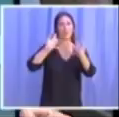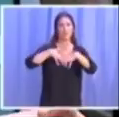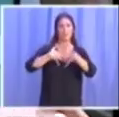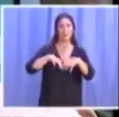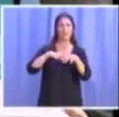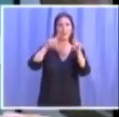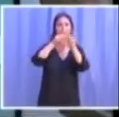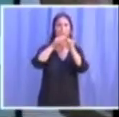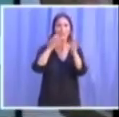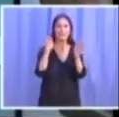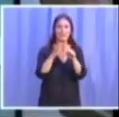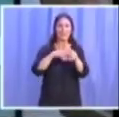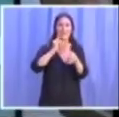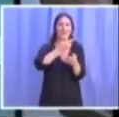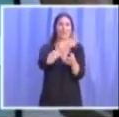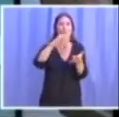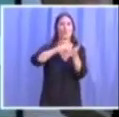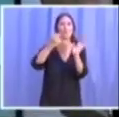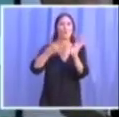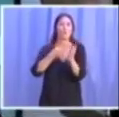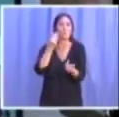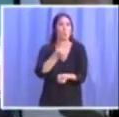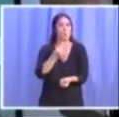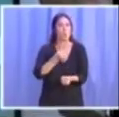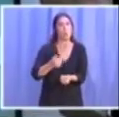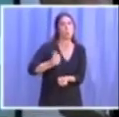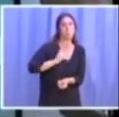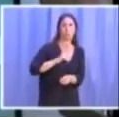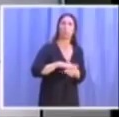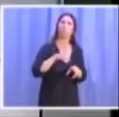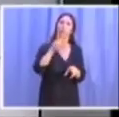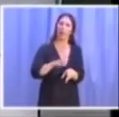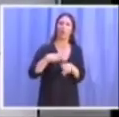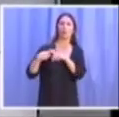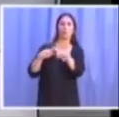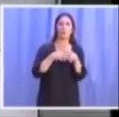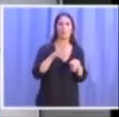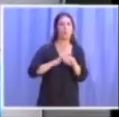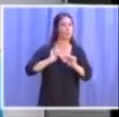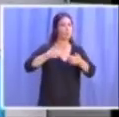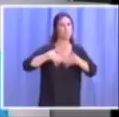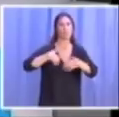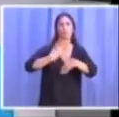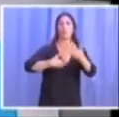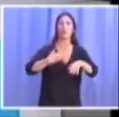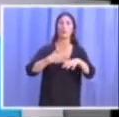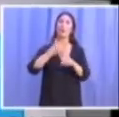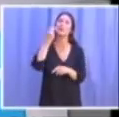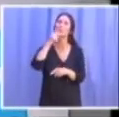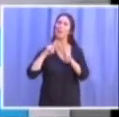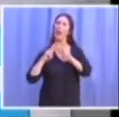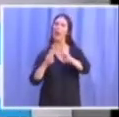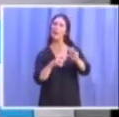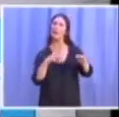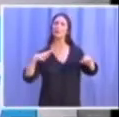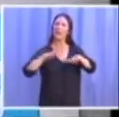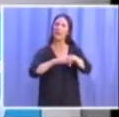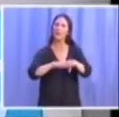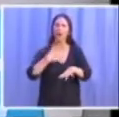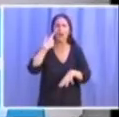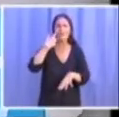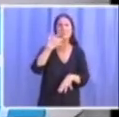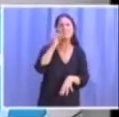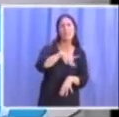de pymes, de aquellos proyectos que sean buenos, poder conseguir que los puedan compartir para ponerlos en marcha, pero también de analizar todo el tejido y ver quiénes